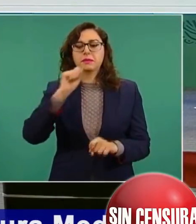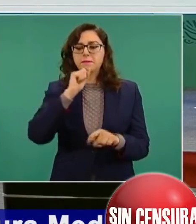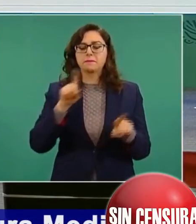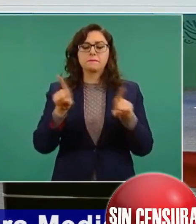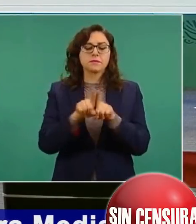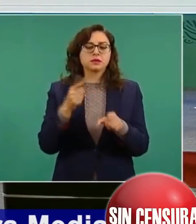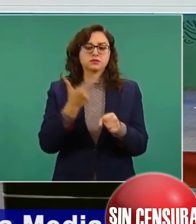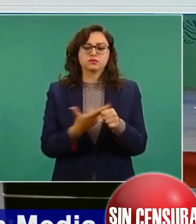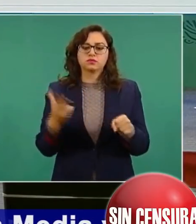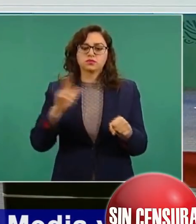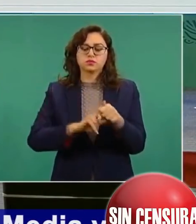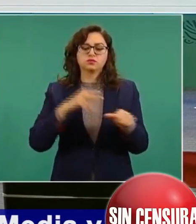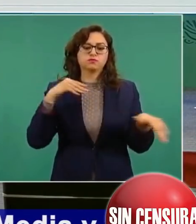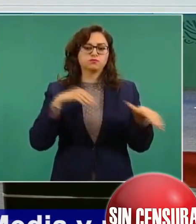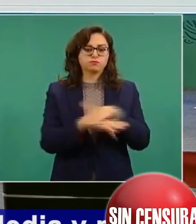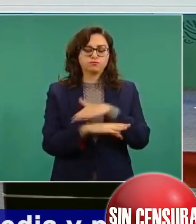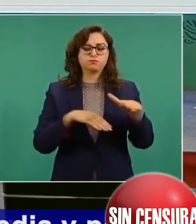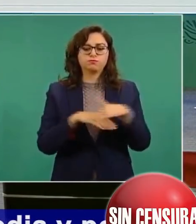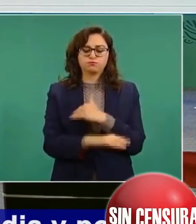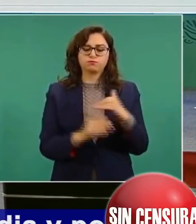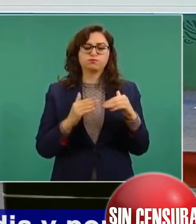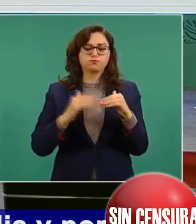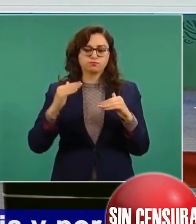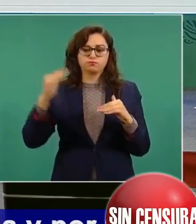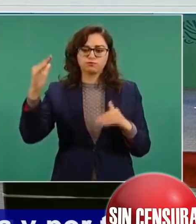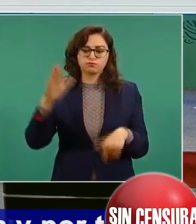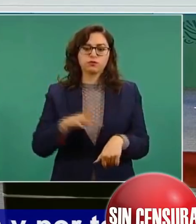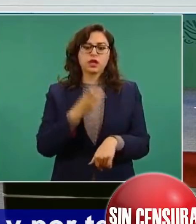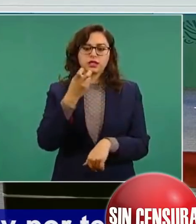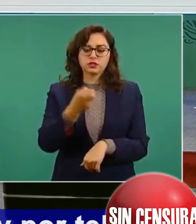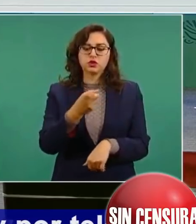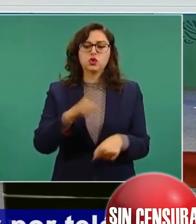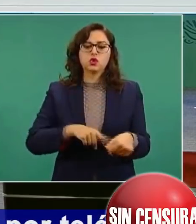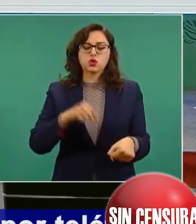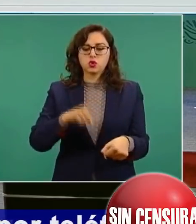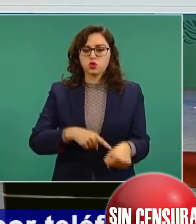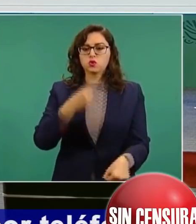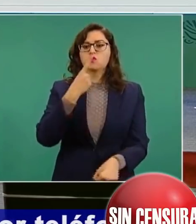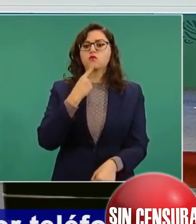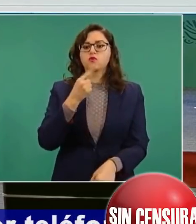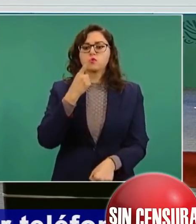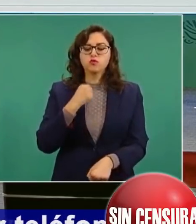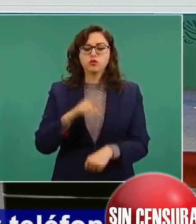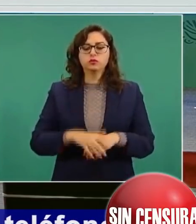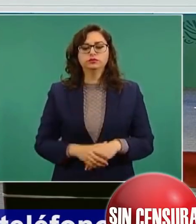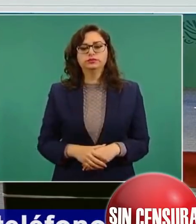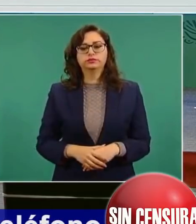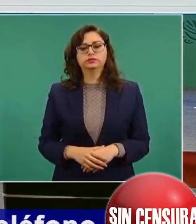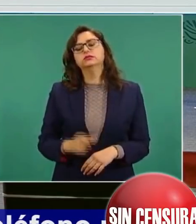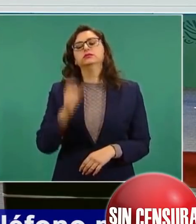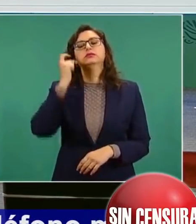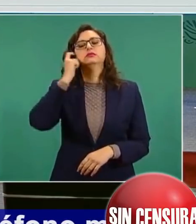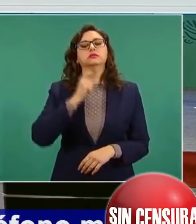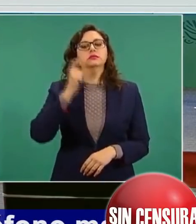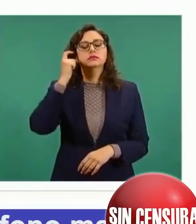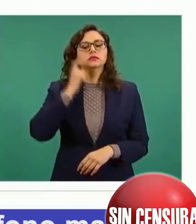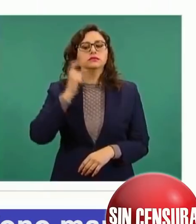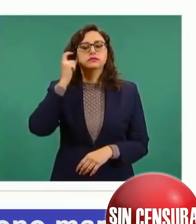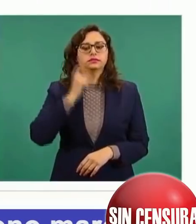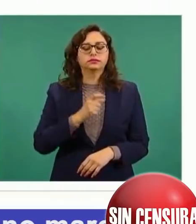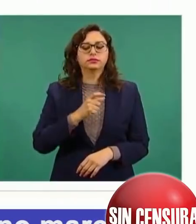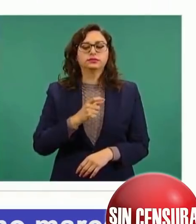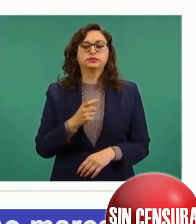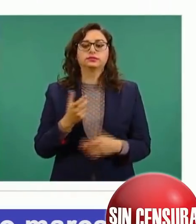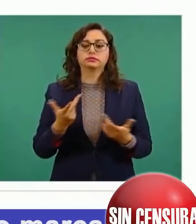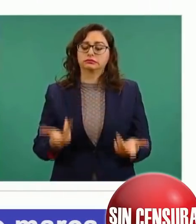ascenso. Entonces sigue en semáforo rojo. La siguiente. El estado de Guerrero también empieza